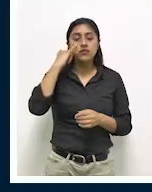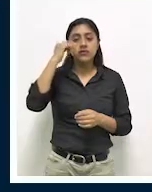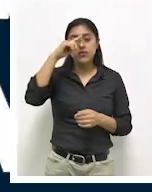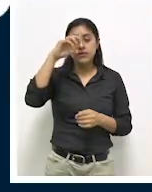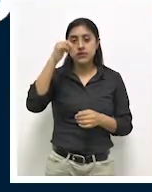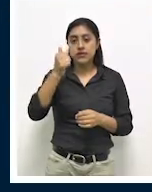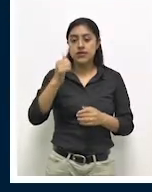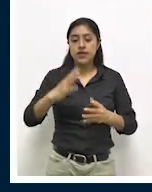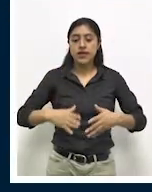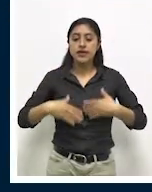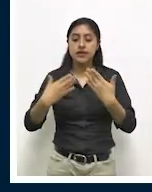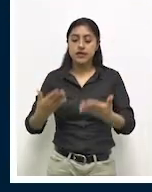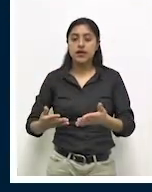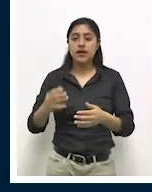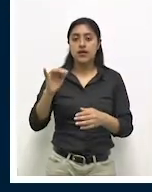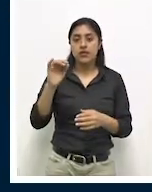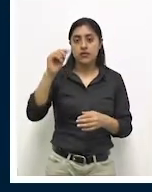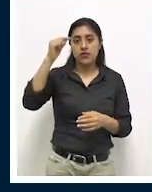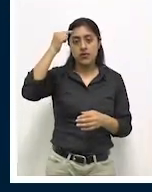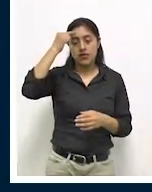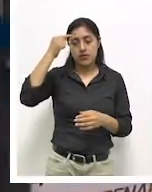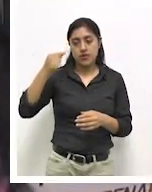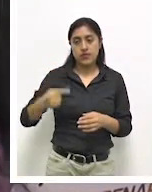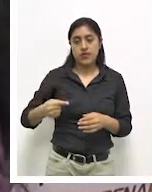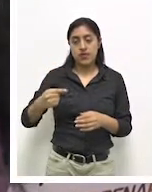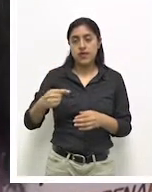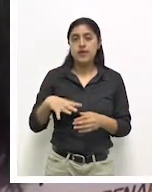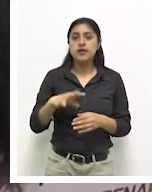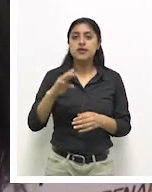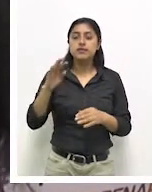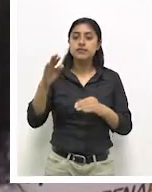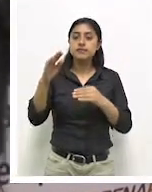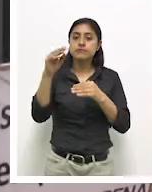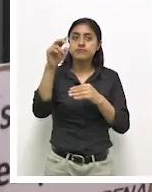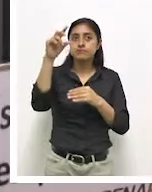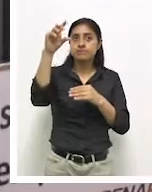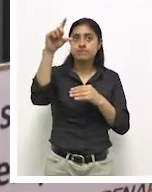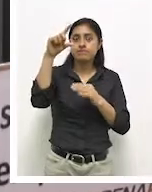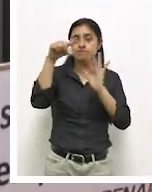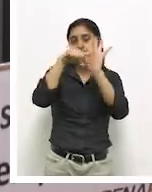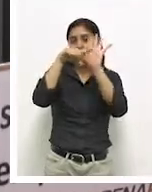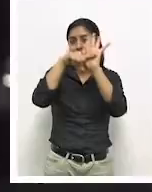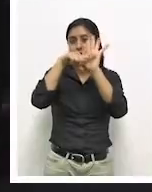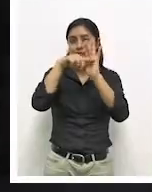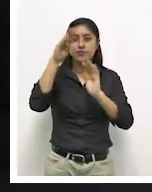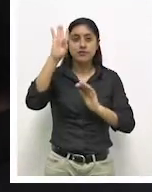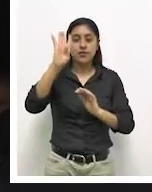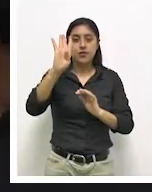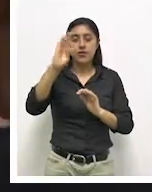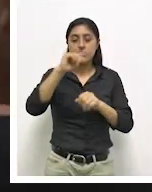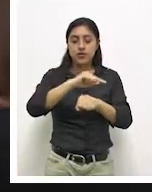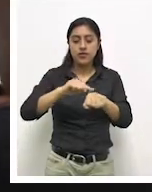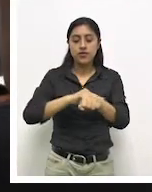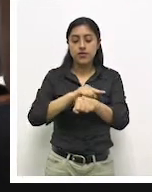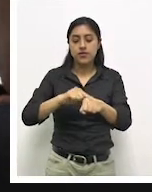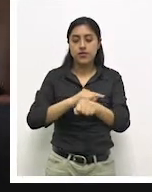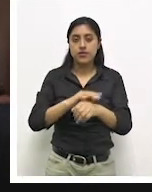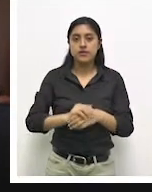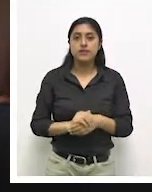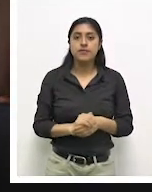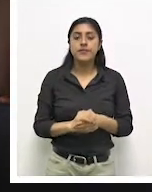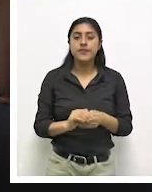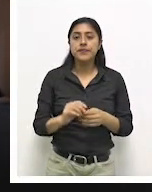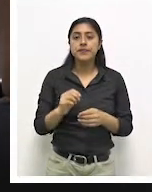y entregado en el mismo día. Obtener el DPI en menos de 4 horas es posible con esta modalidad, la